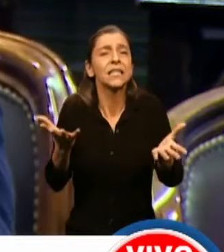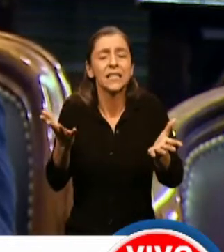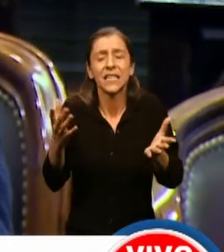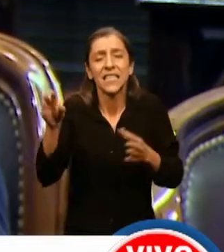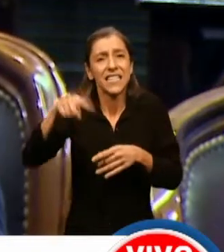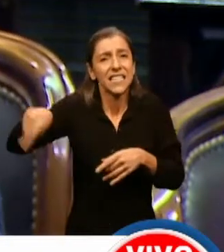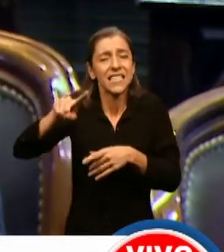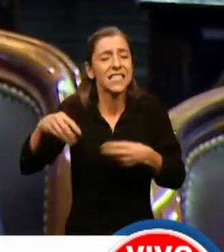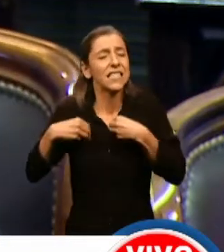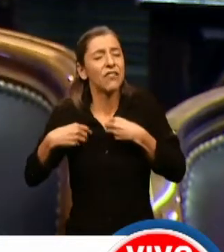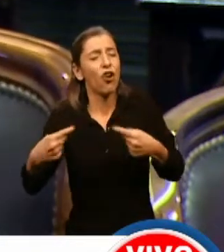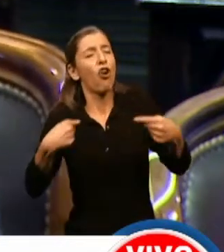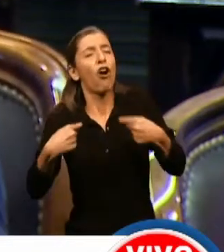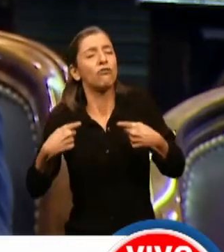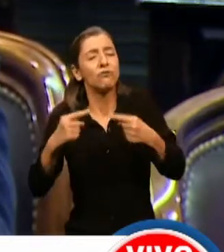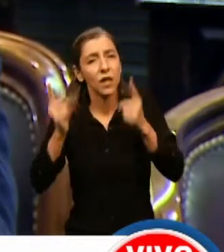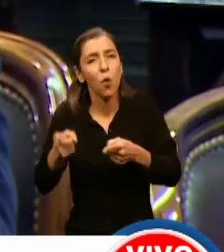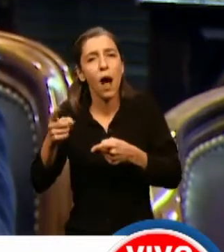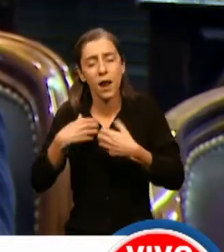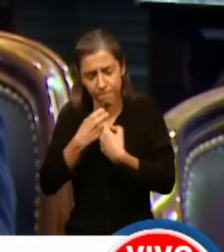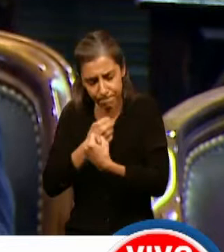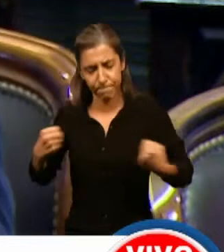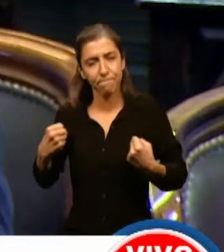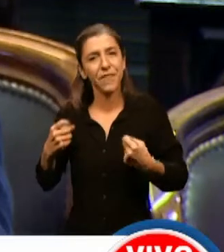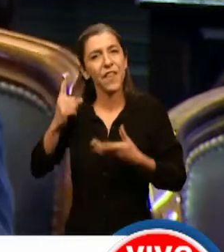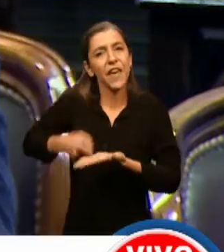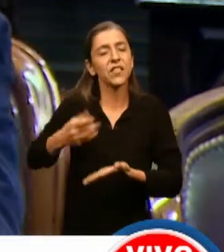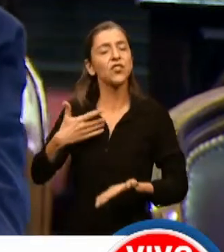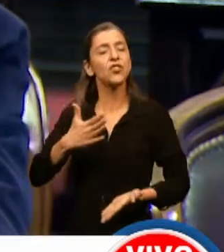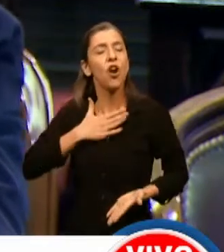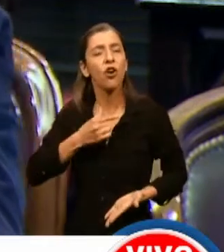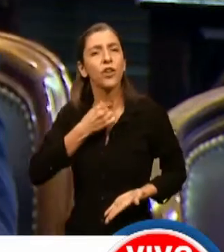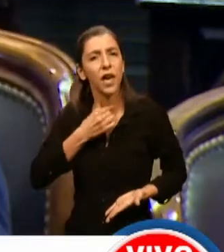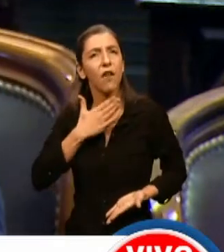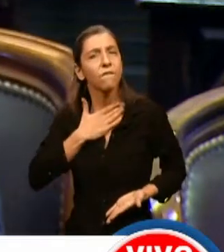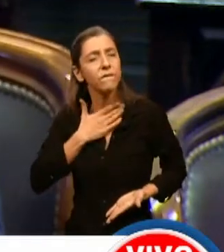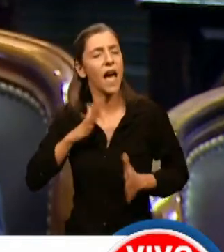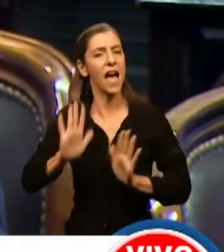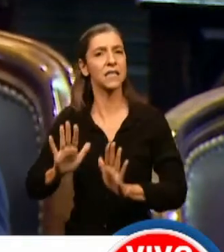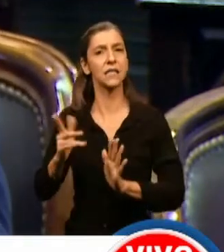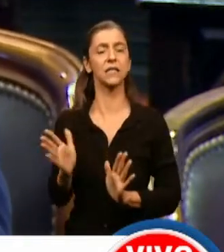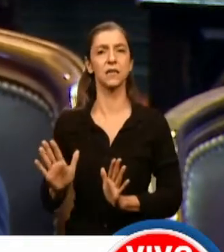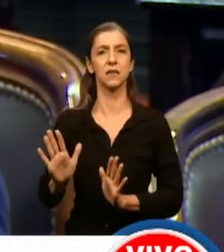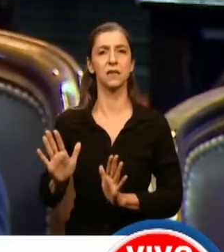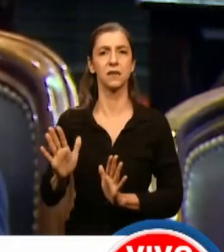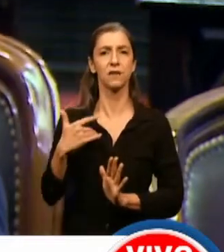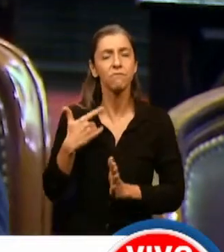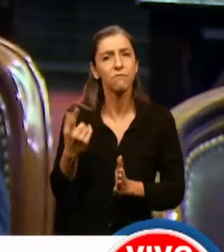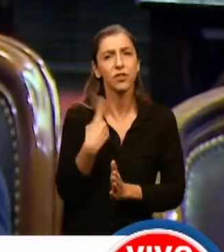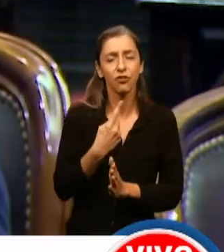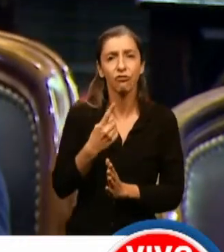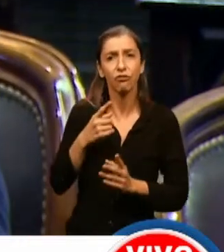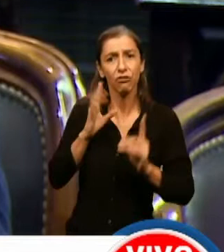como querían y deseaban ser. Sí, presidente, en este país, por muchísimos